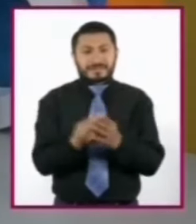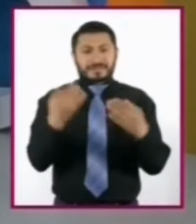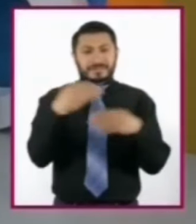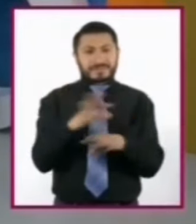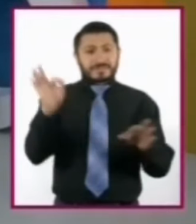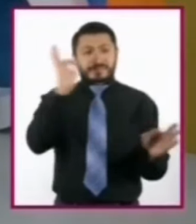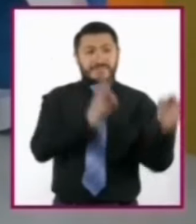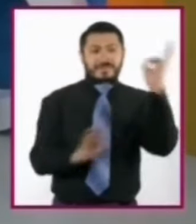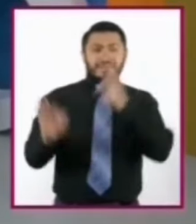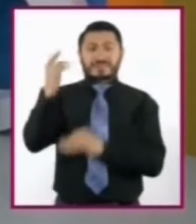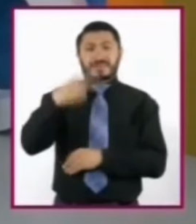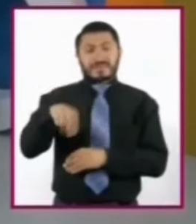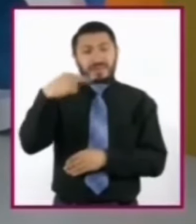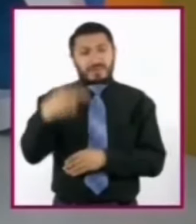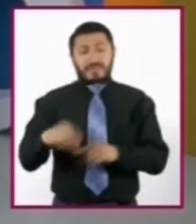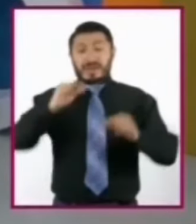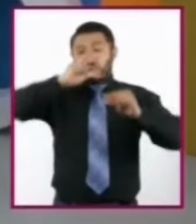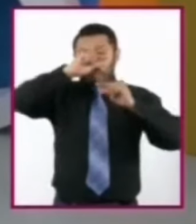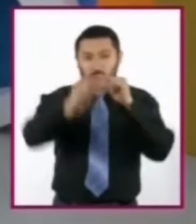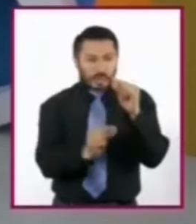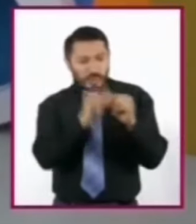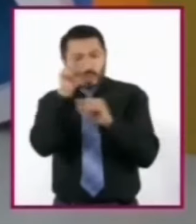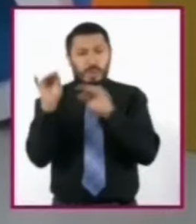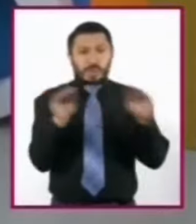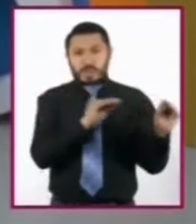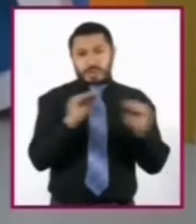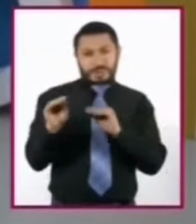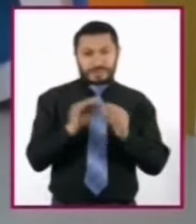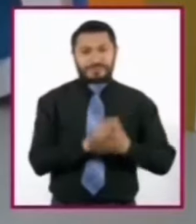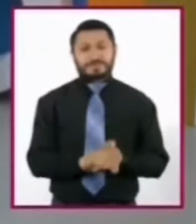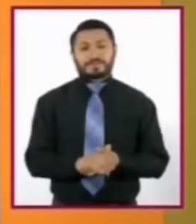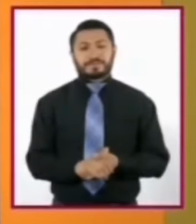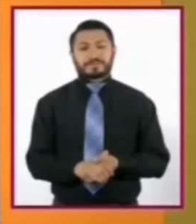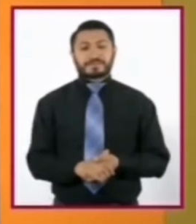física llamada Átomos en Movimiento.